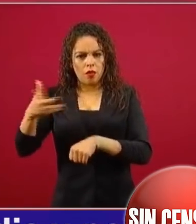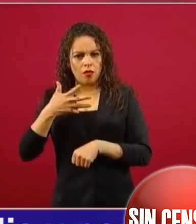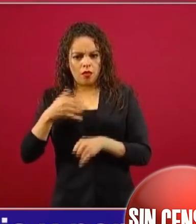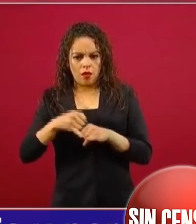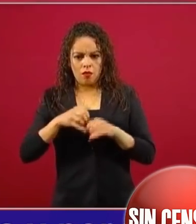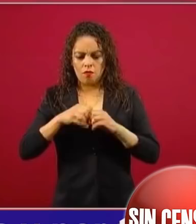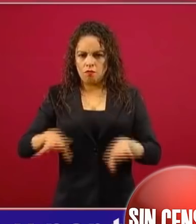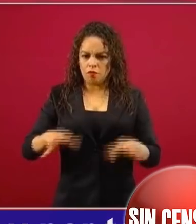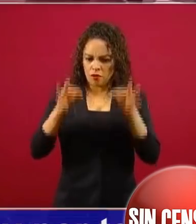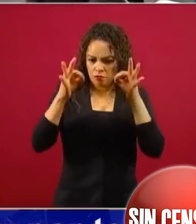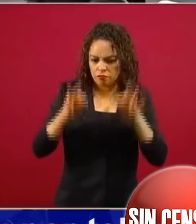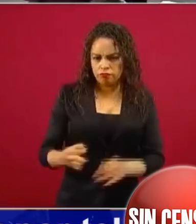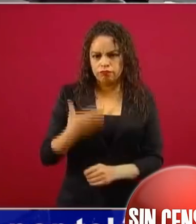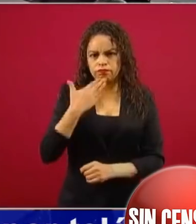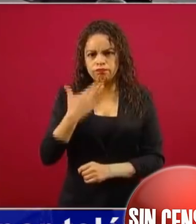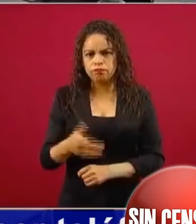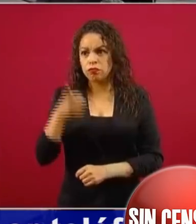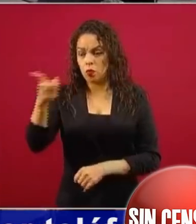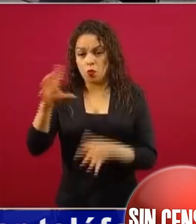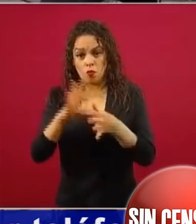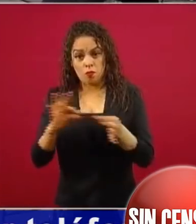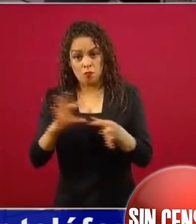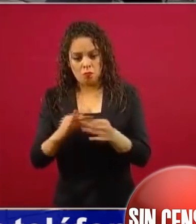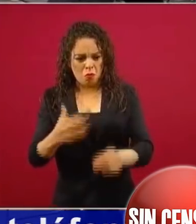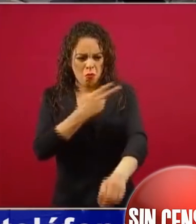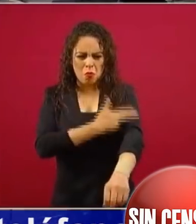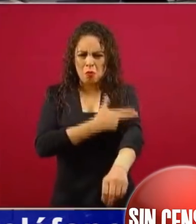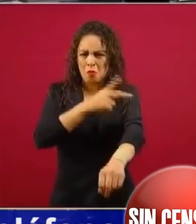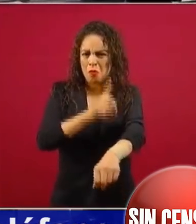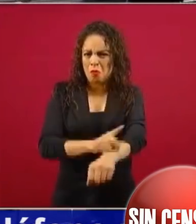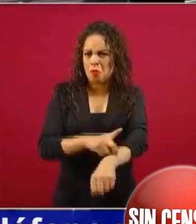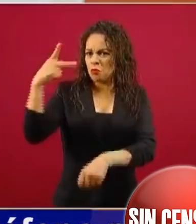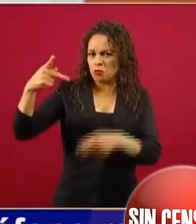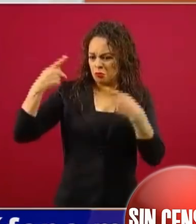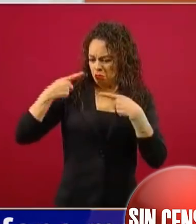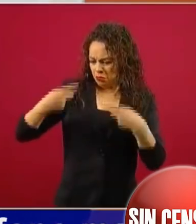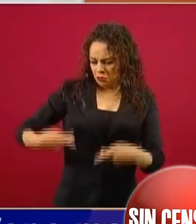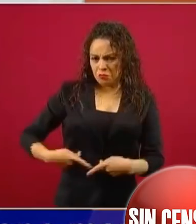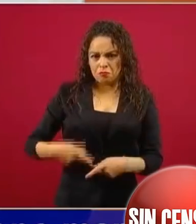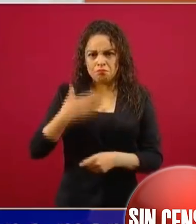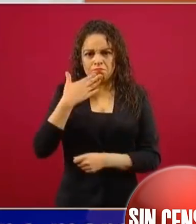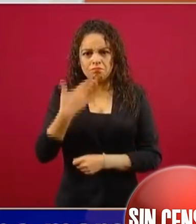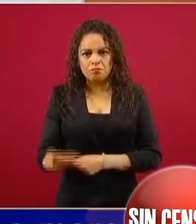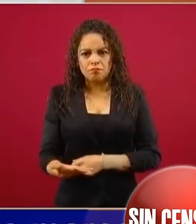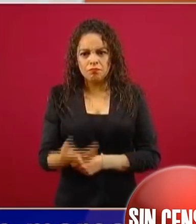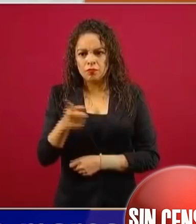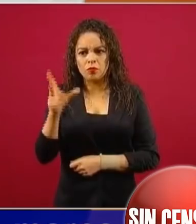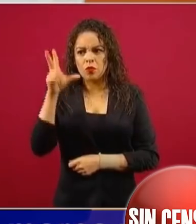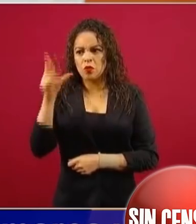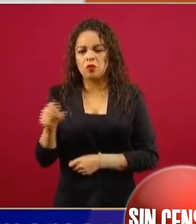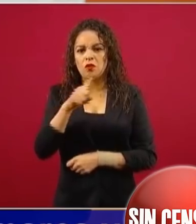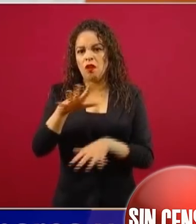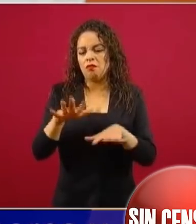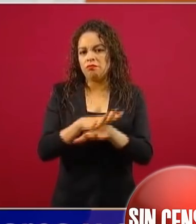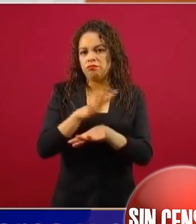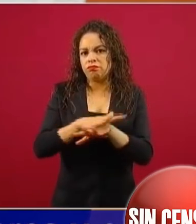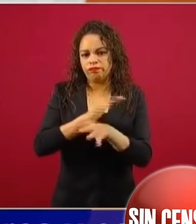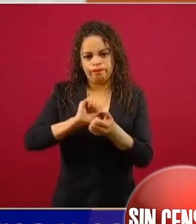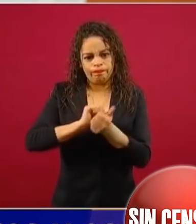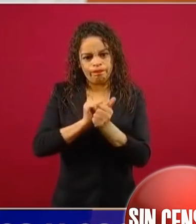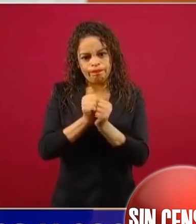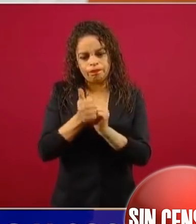gente íntegra, una gente honesta, incapaz de distorsionar la realidad.